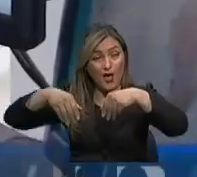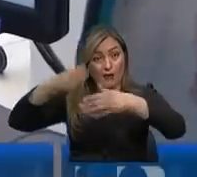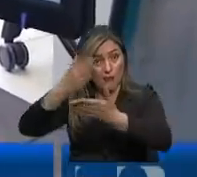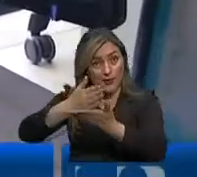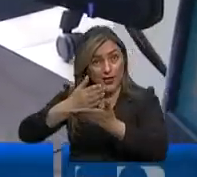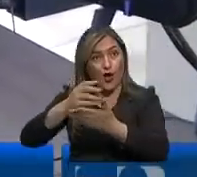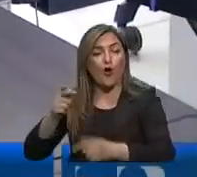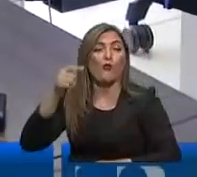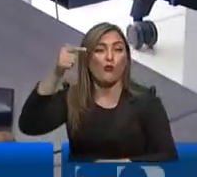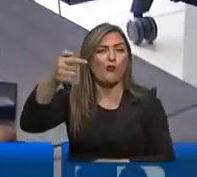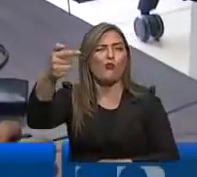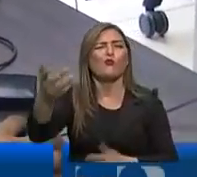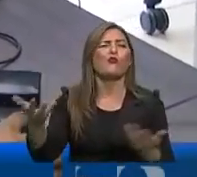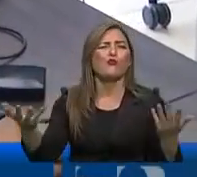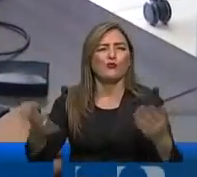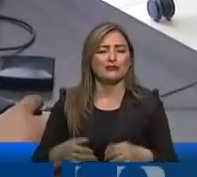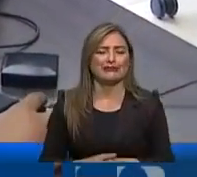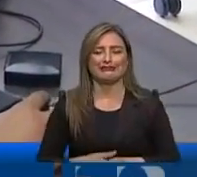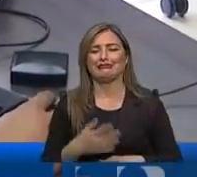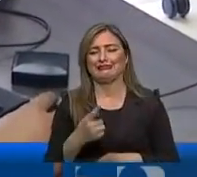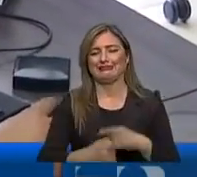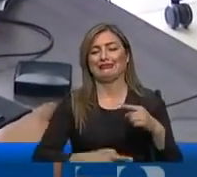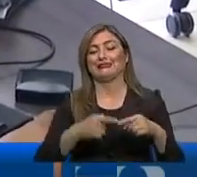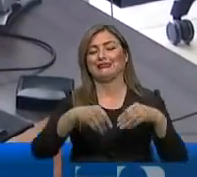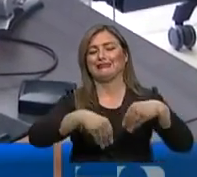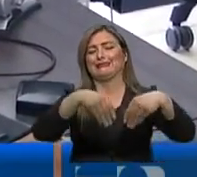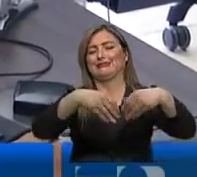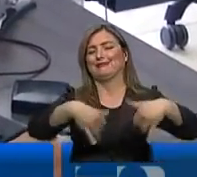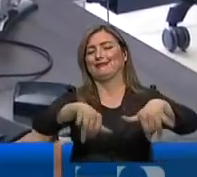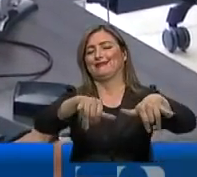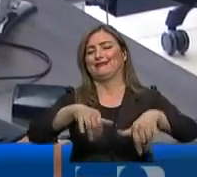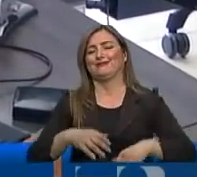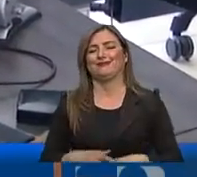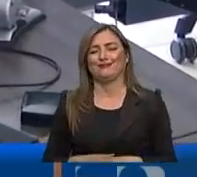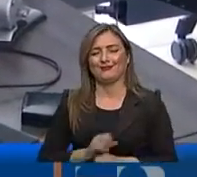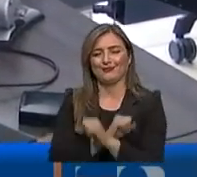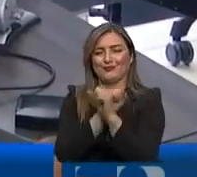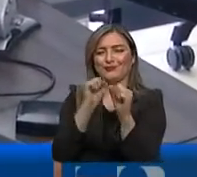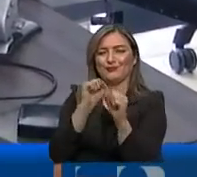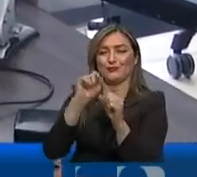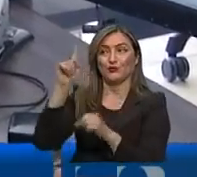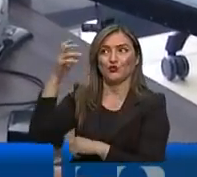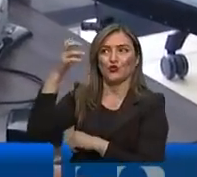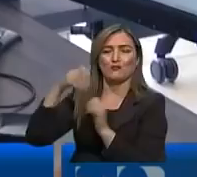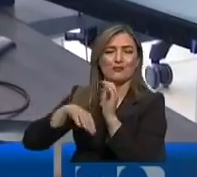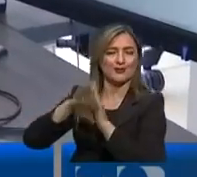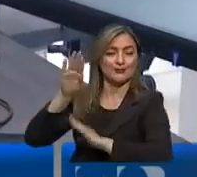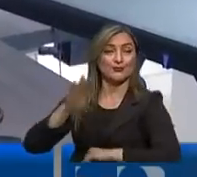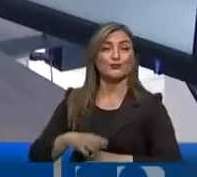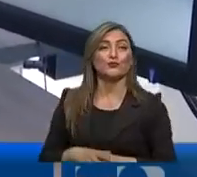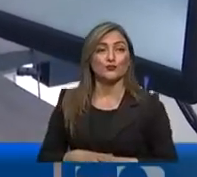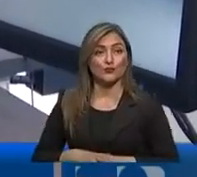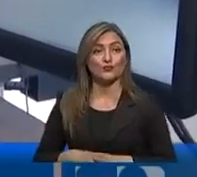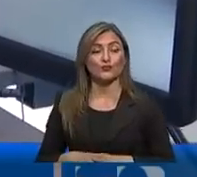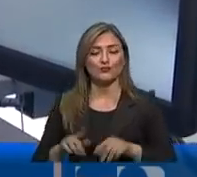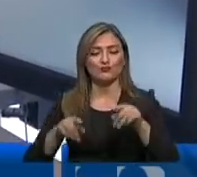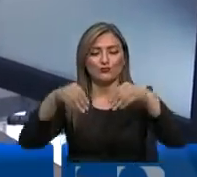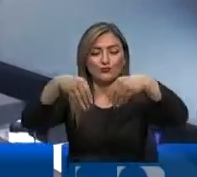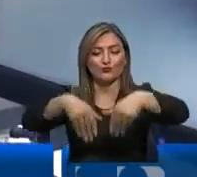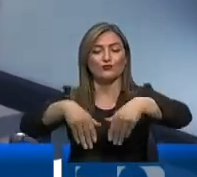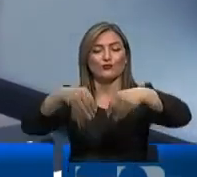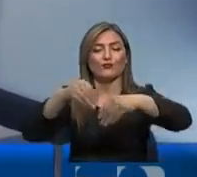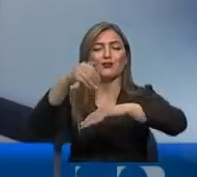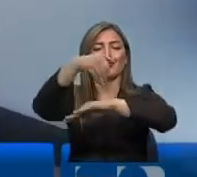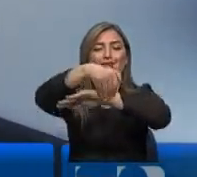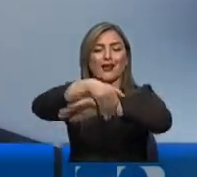próximos días? Bueno, los próximos días aún nos quedan algunas precipitaciones, en las mañanas tendremos mayor presencia de sol, algunas precipitaciones